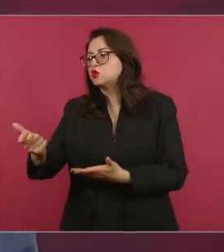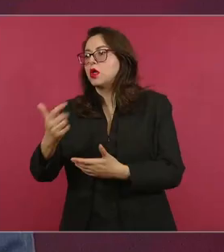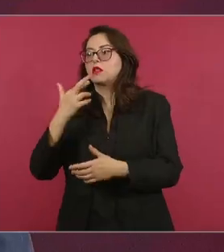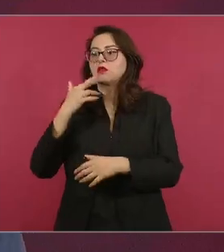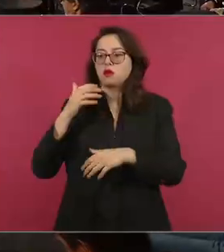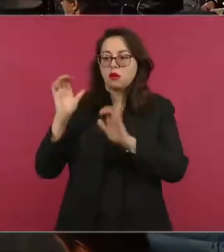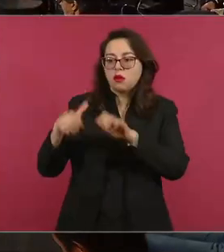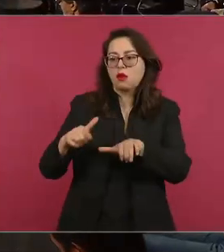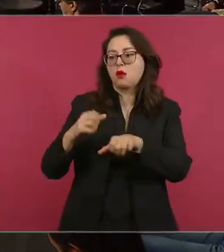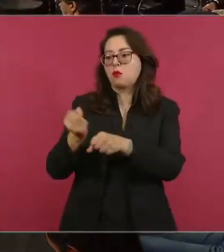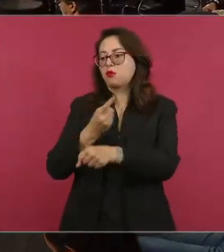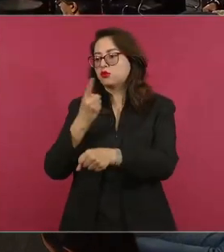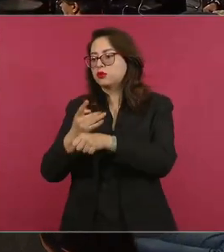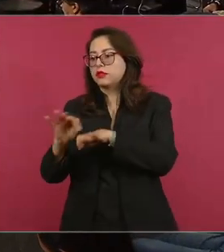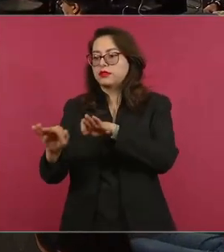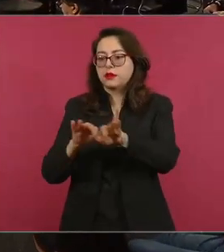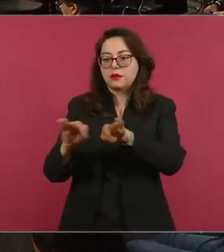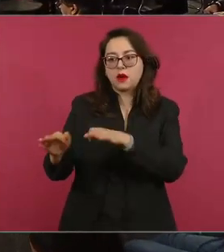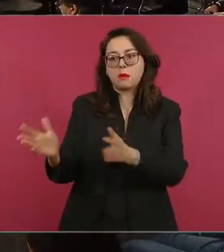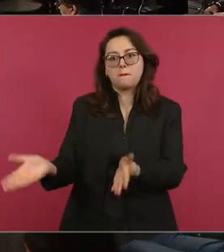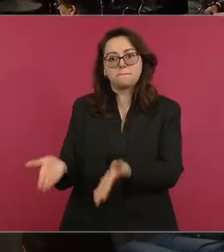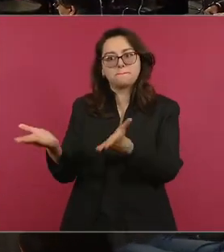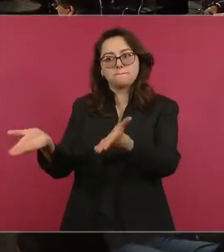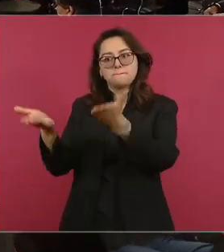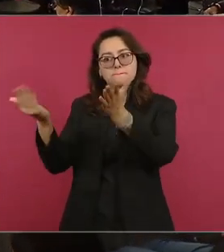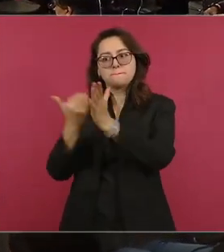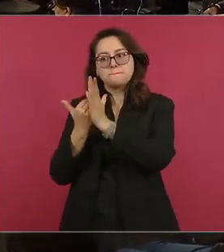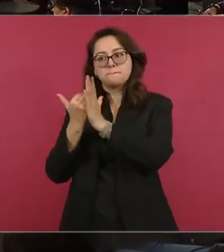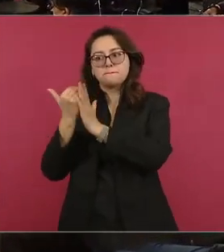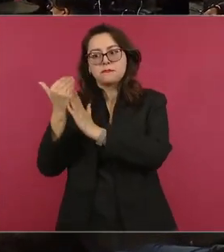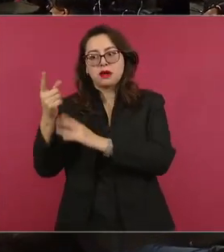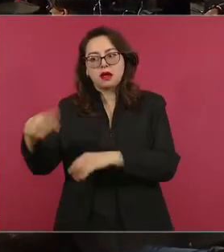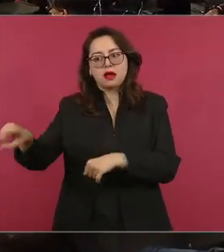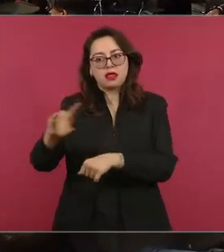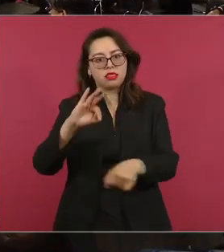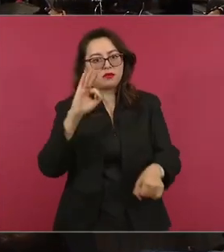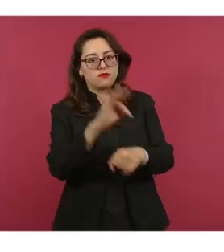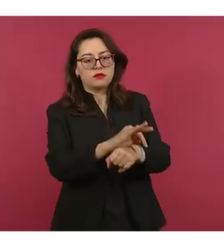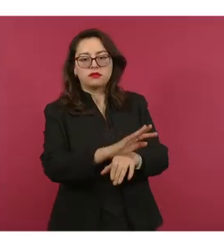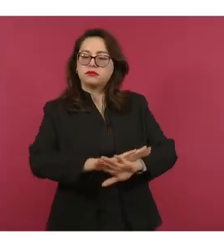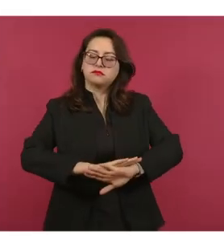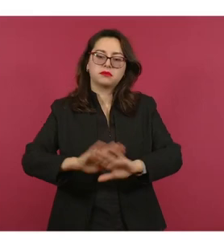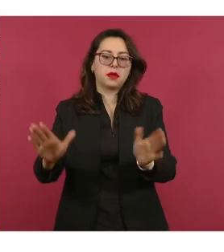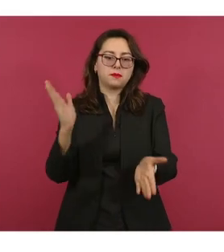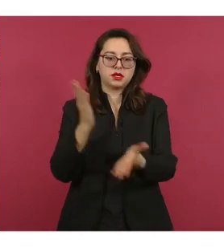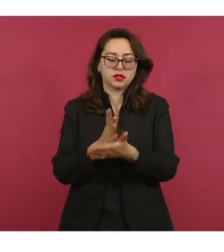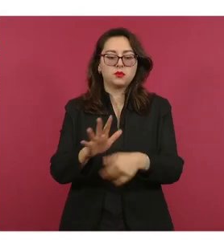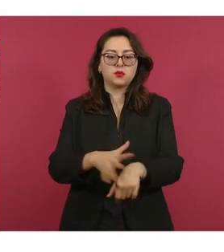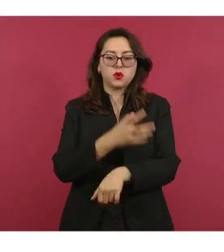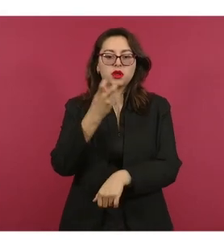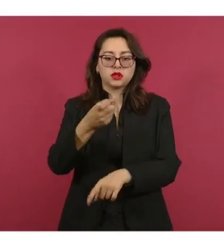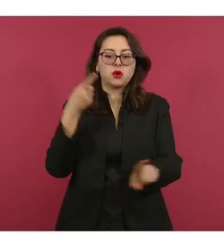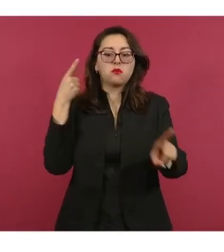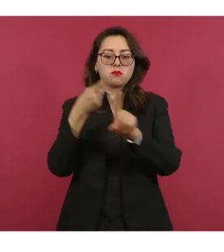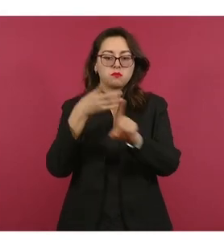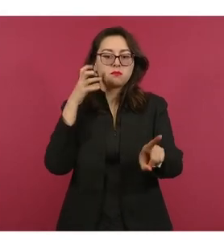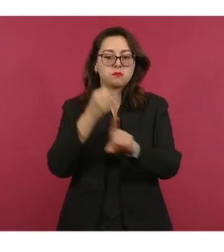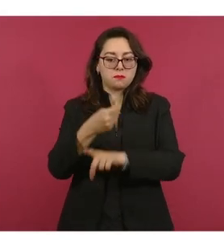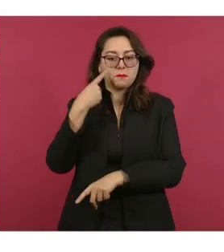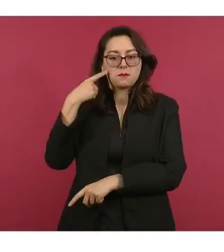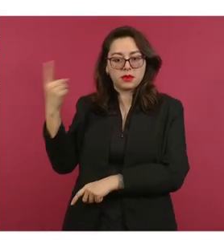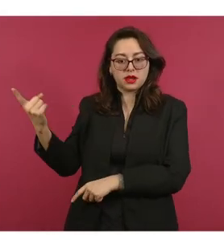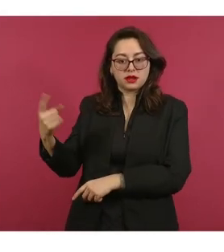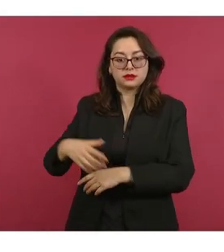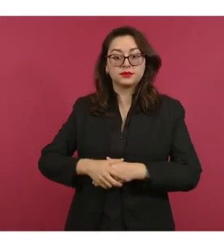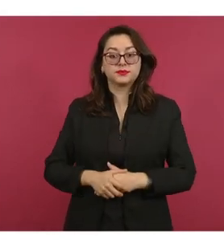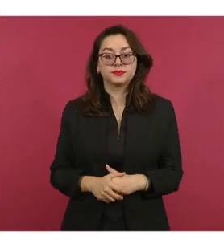Entonces, por eso también hemos logrado esto, es una disminución. Vamos